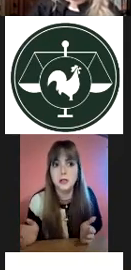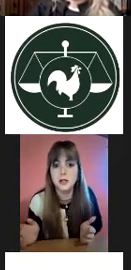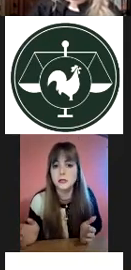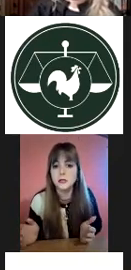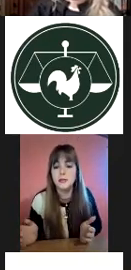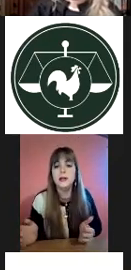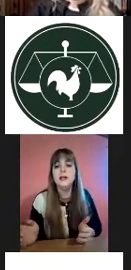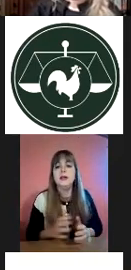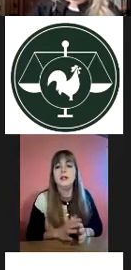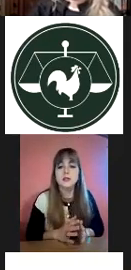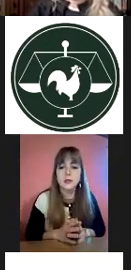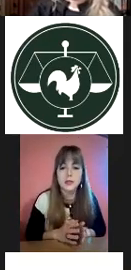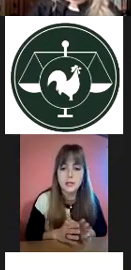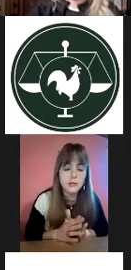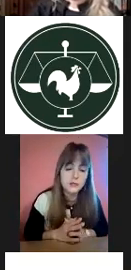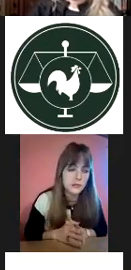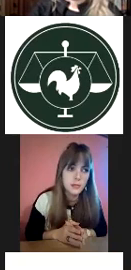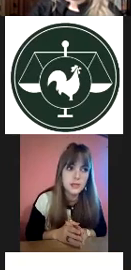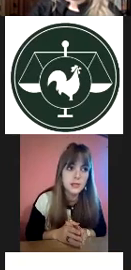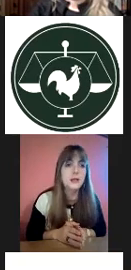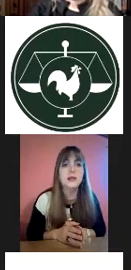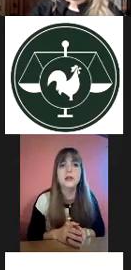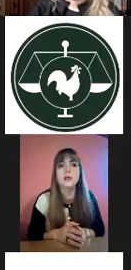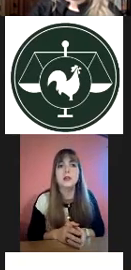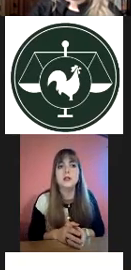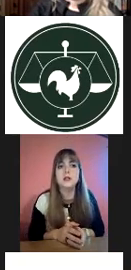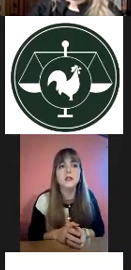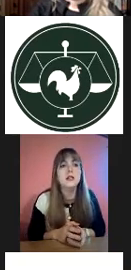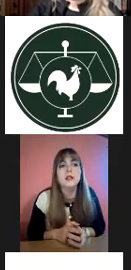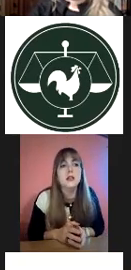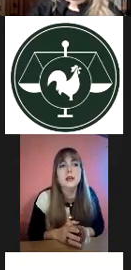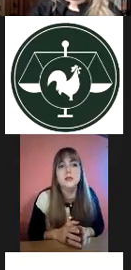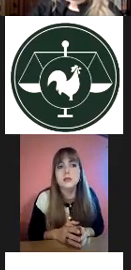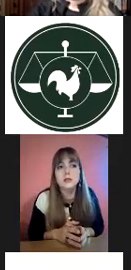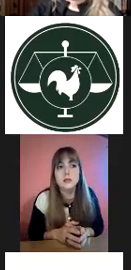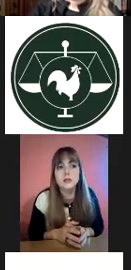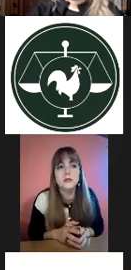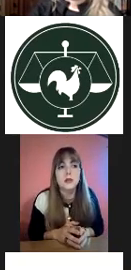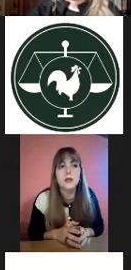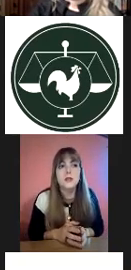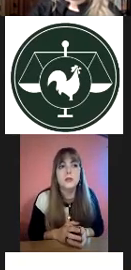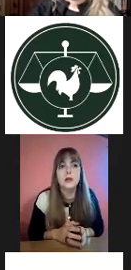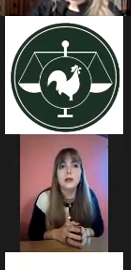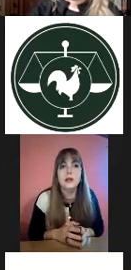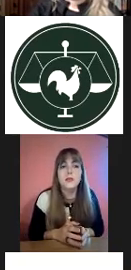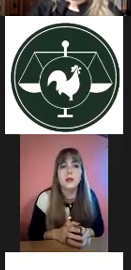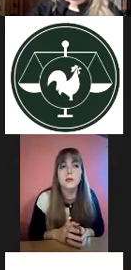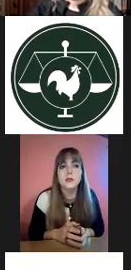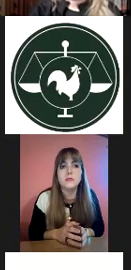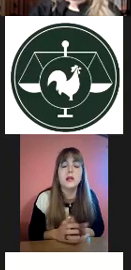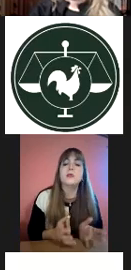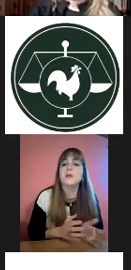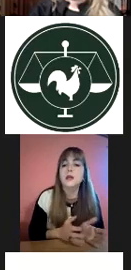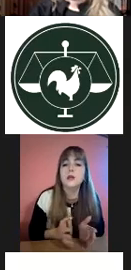y que quizás no sepa. Entonces, para mí, principalmente la educación y la concientización. No hay forma de que